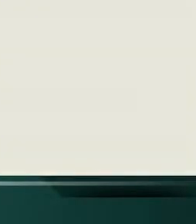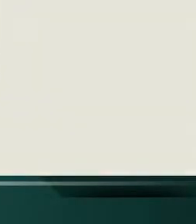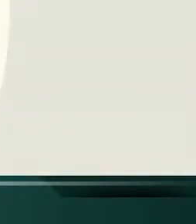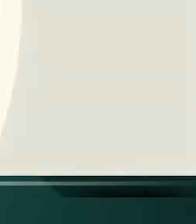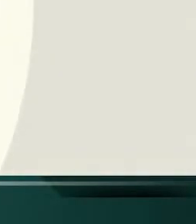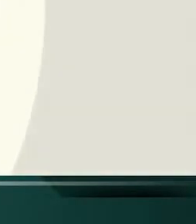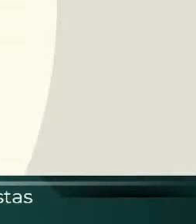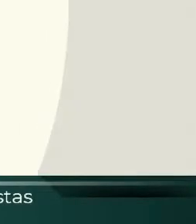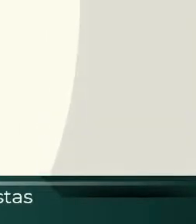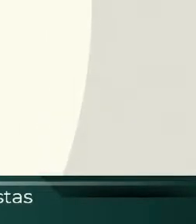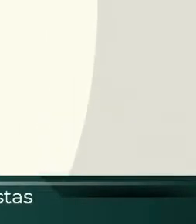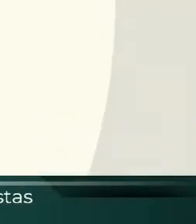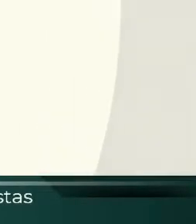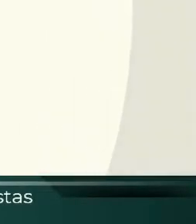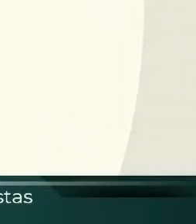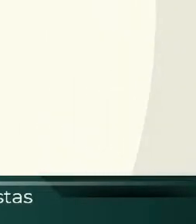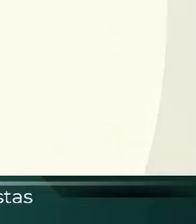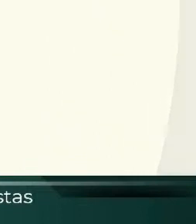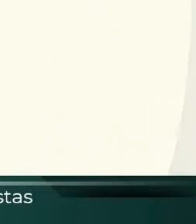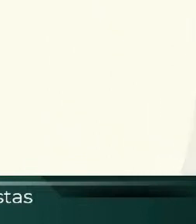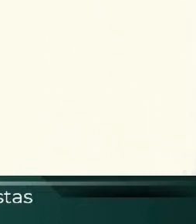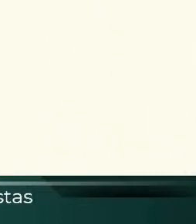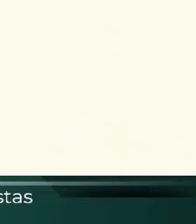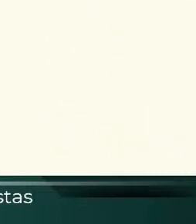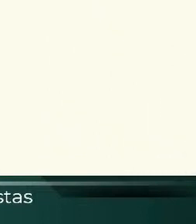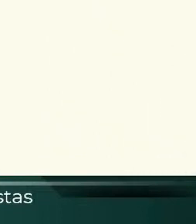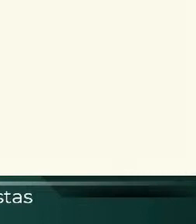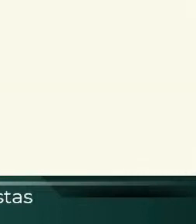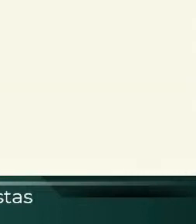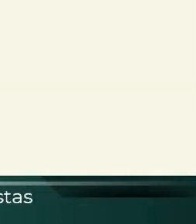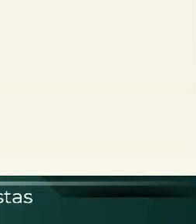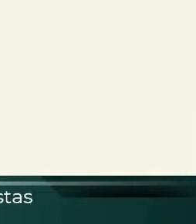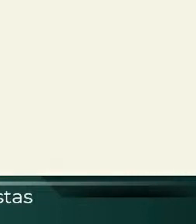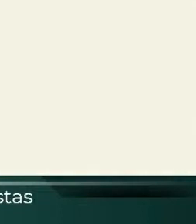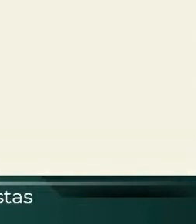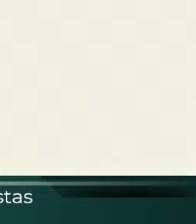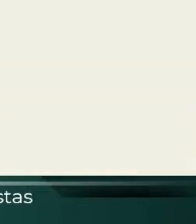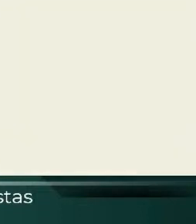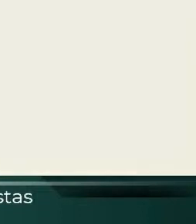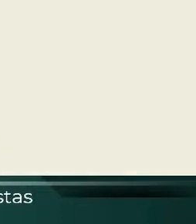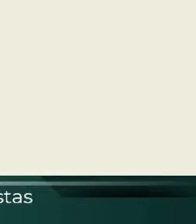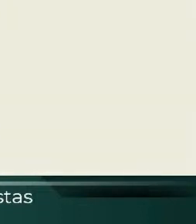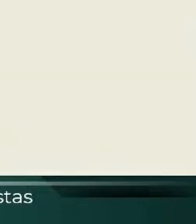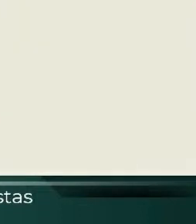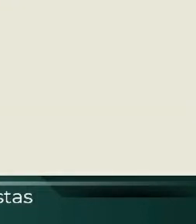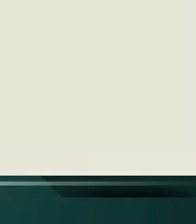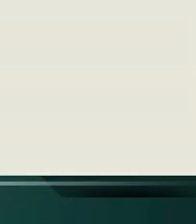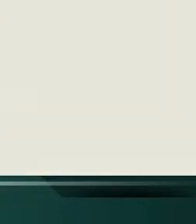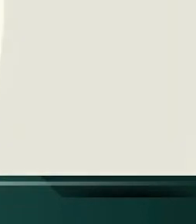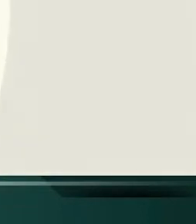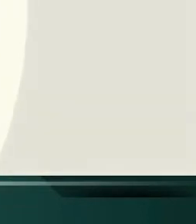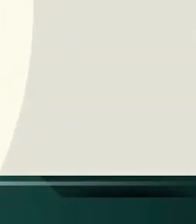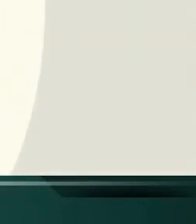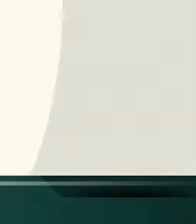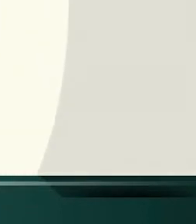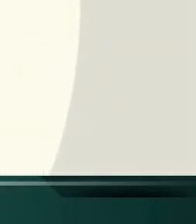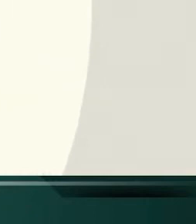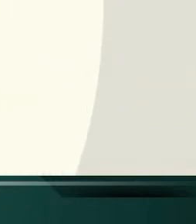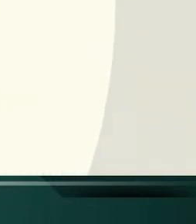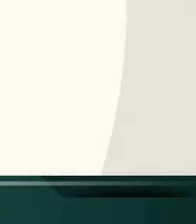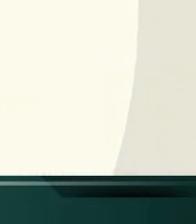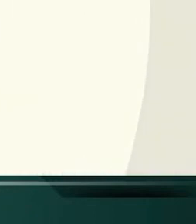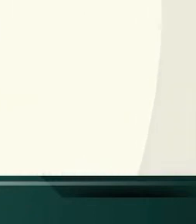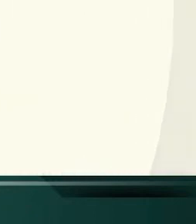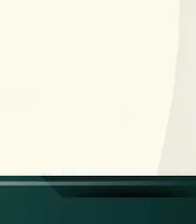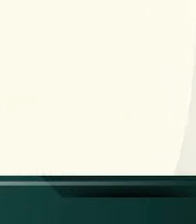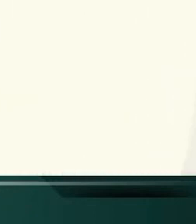familiar. Crédito a la palabra para meseros, tianguistas, camaristas, taxistas, músicos tradicionales